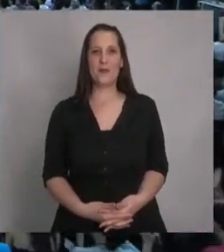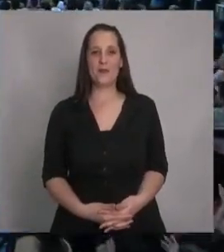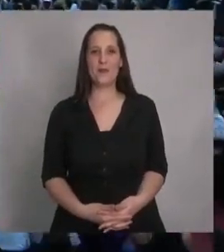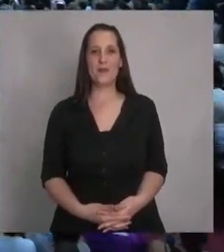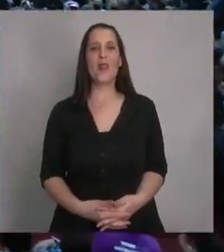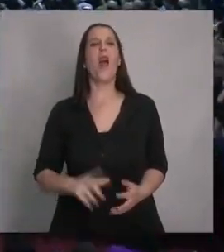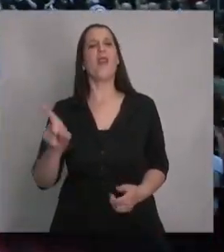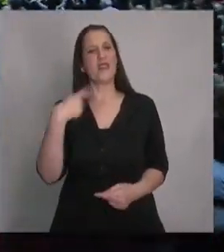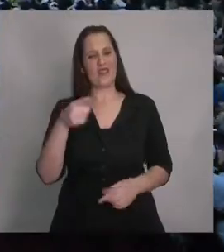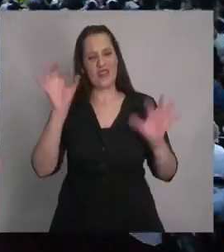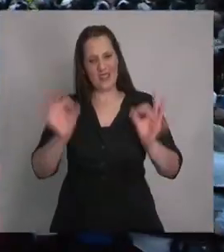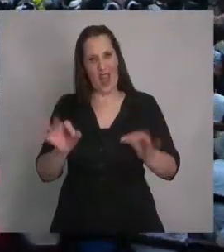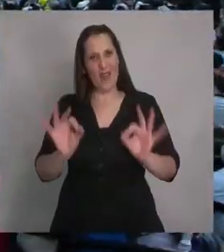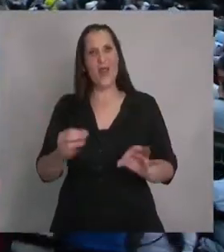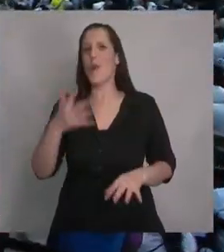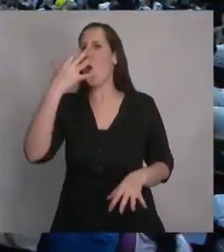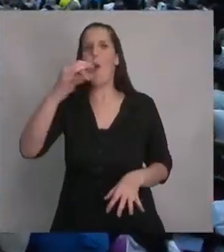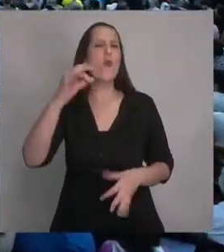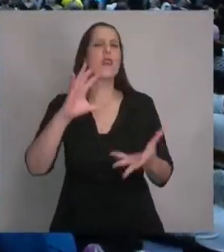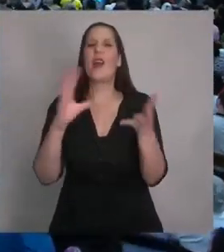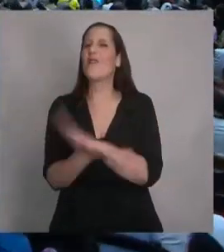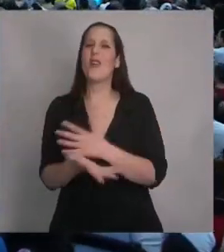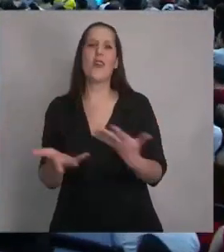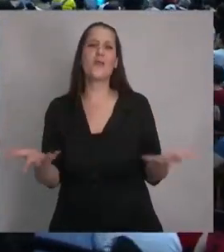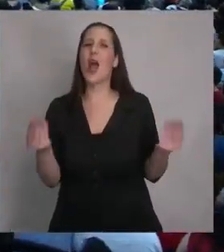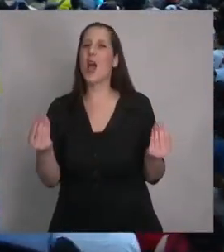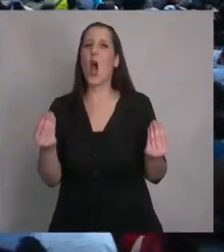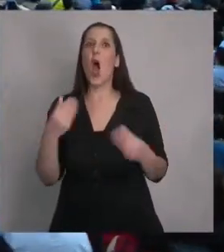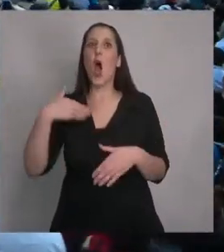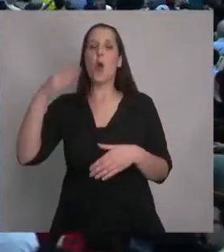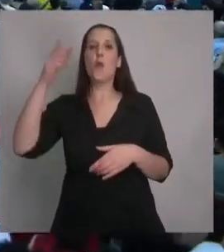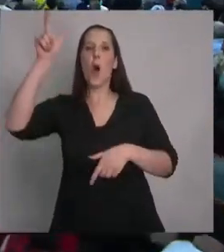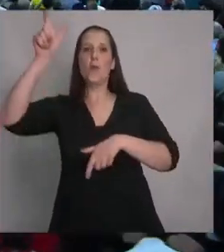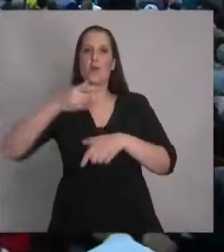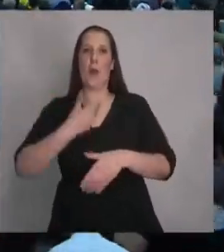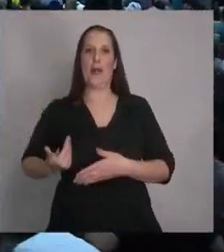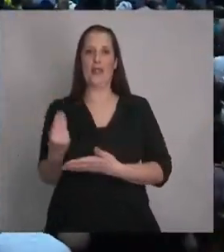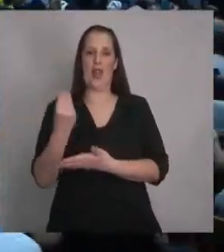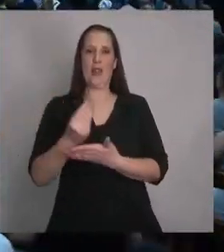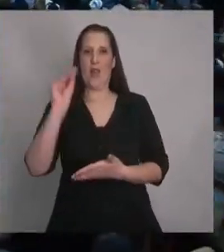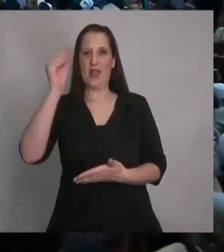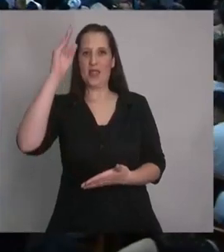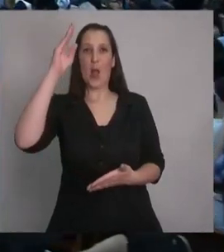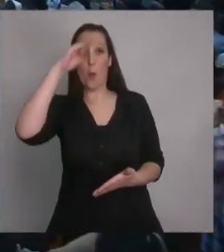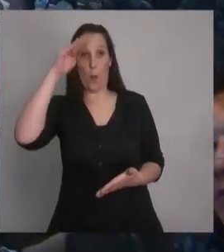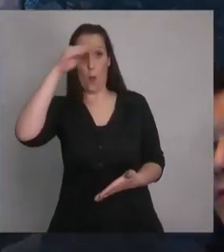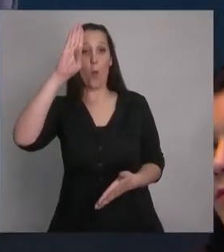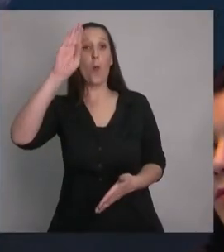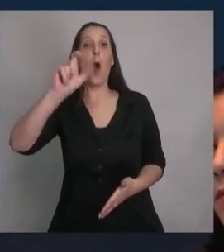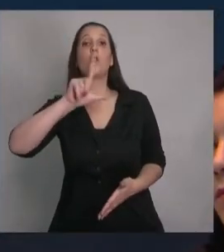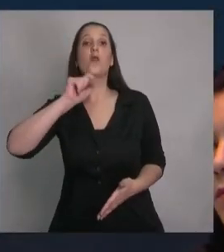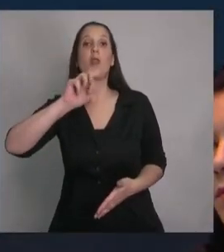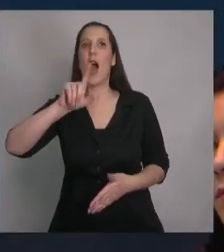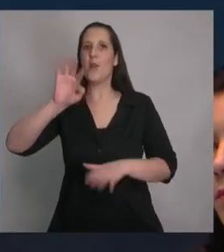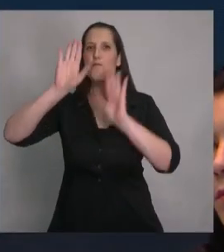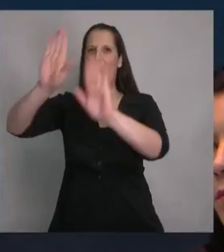Porque sabemos que esa es la única forma que los bolsonaros de turno no puedan con nosotros, y tenía razón Beatriz en lo que decía, el